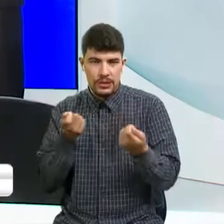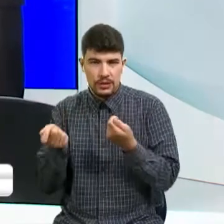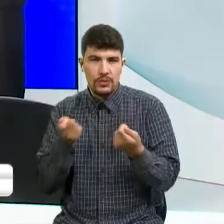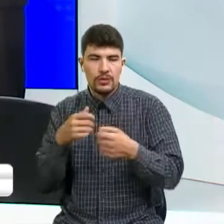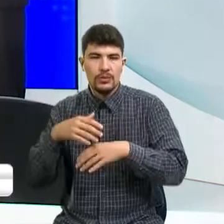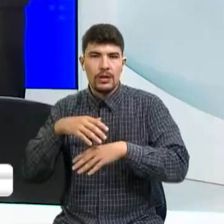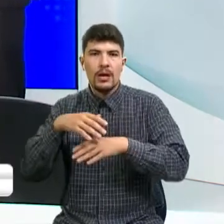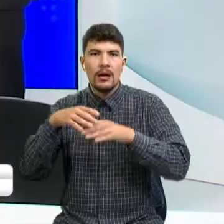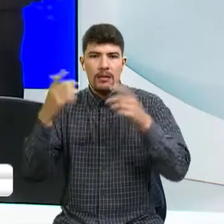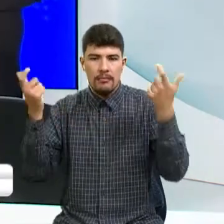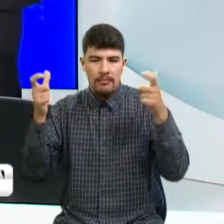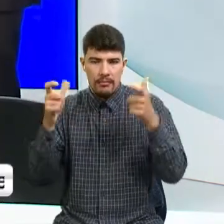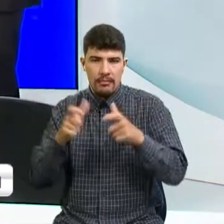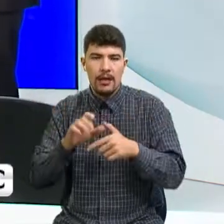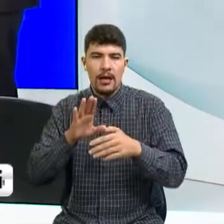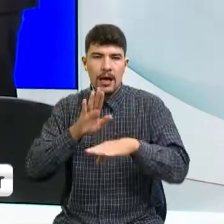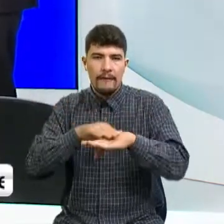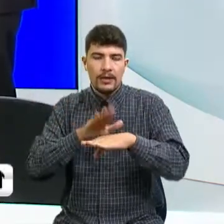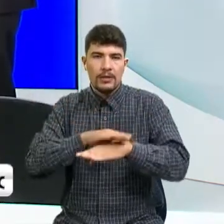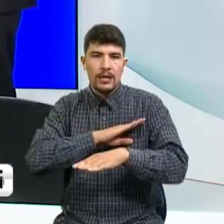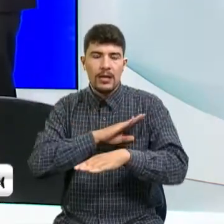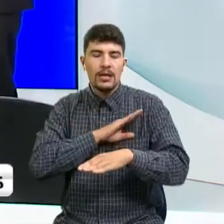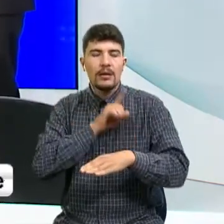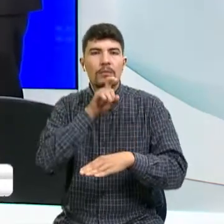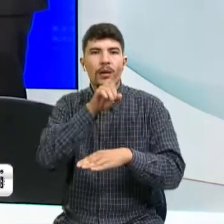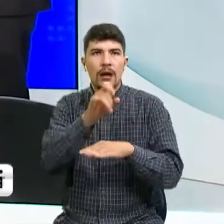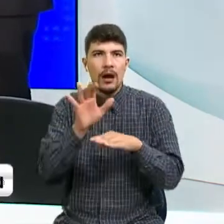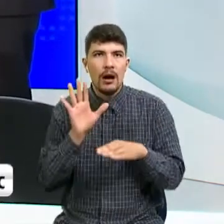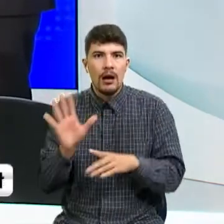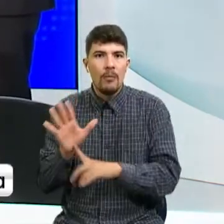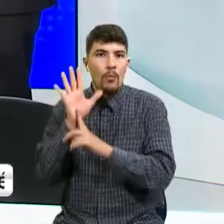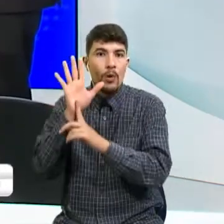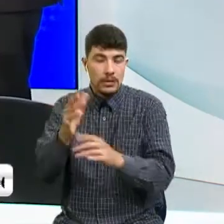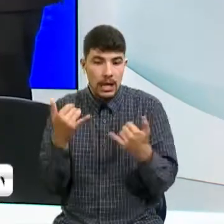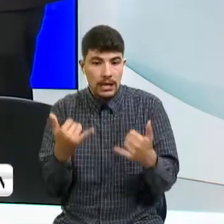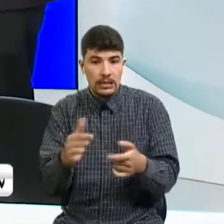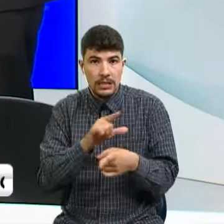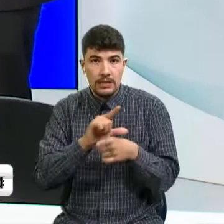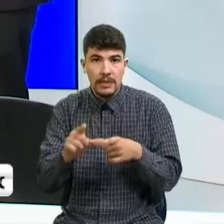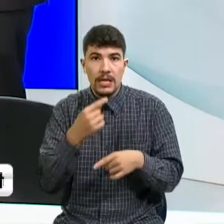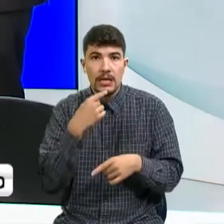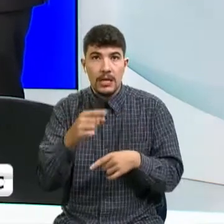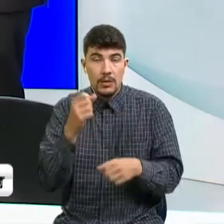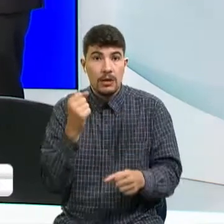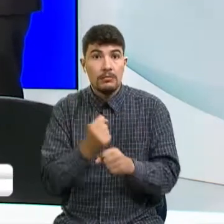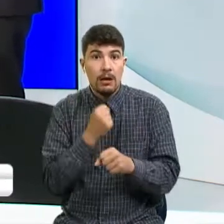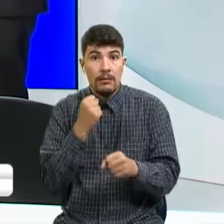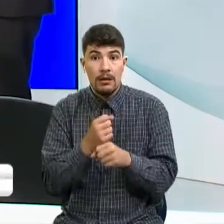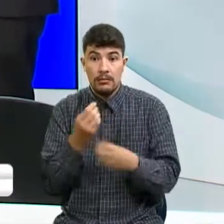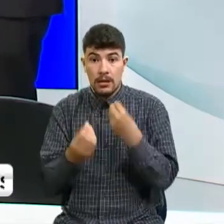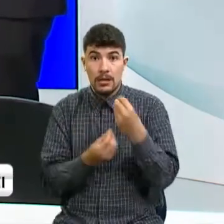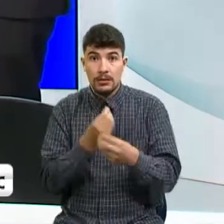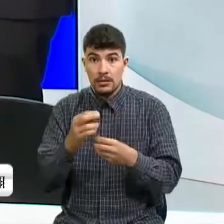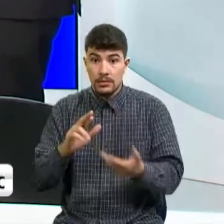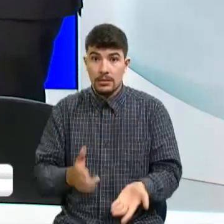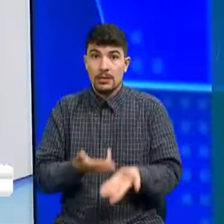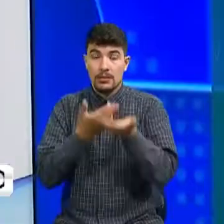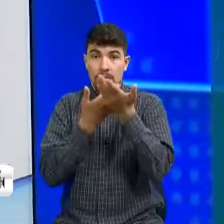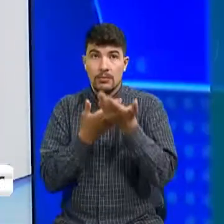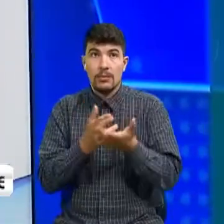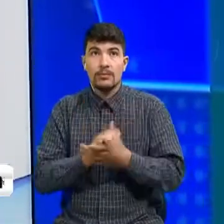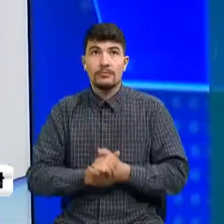manifestó la alcaldía de bucaramanga mariángel que las presentó esta semana donde dijo que la labor se estaba haciendo bien y se estaba recuperando cartera